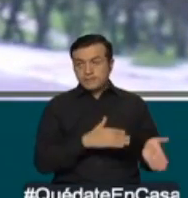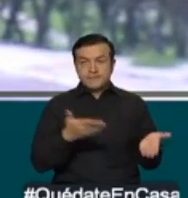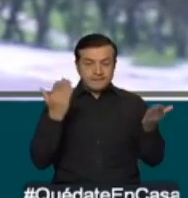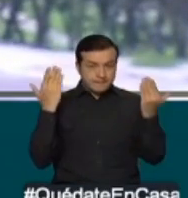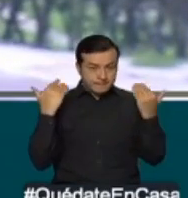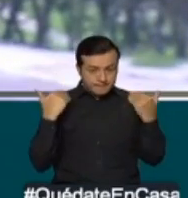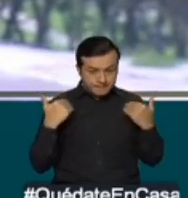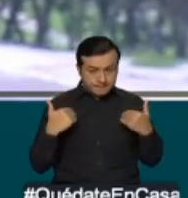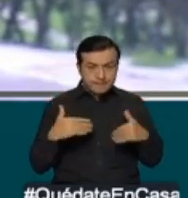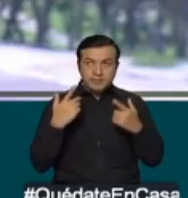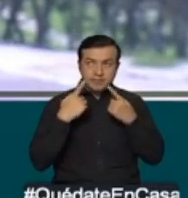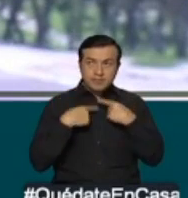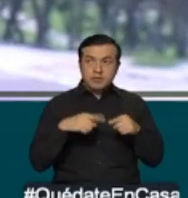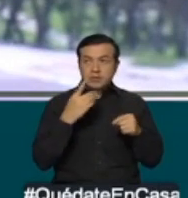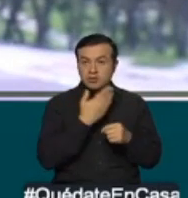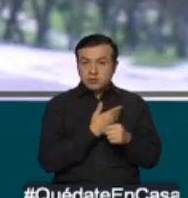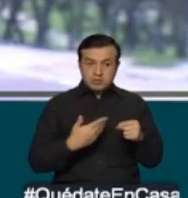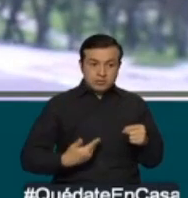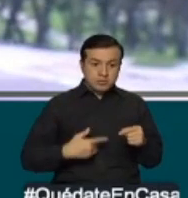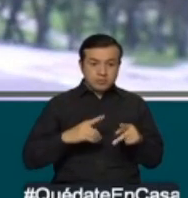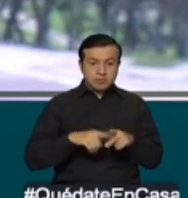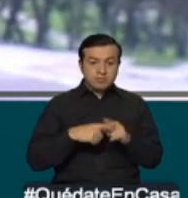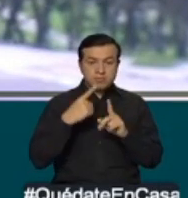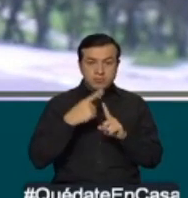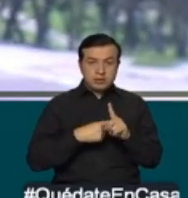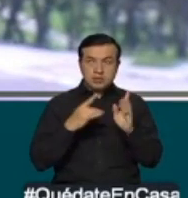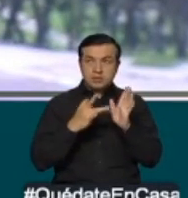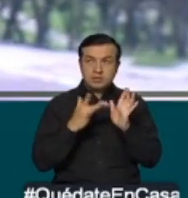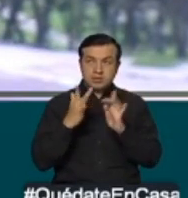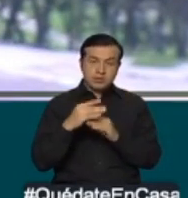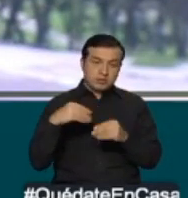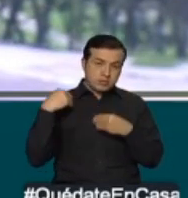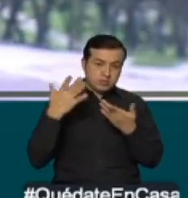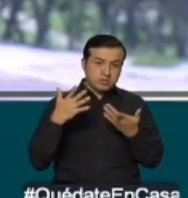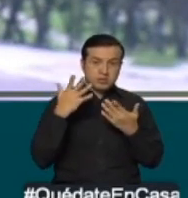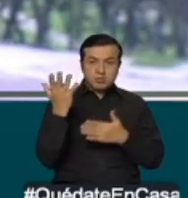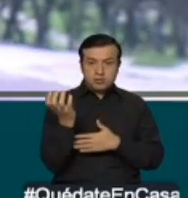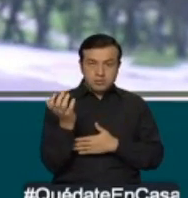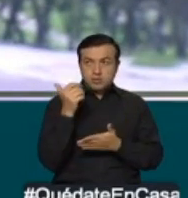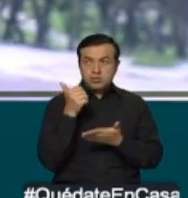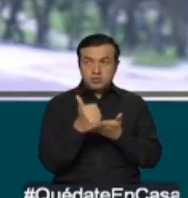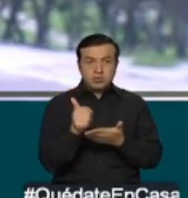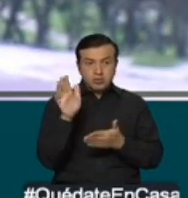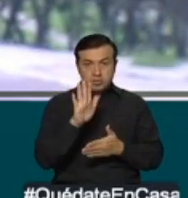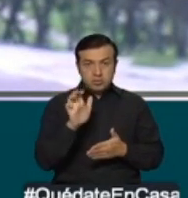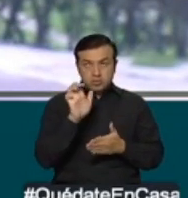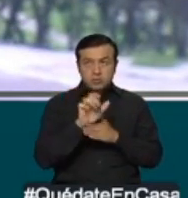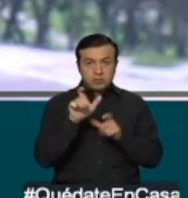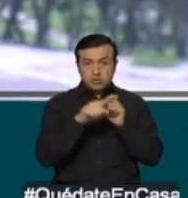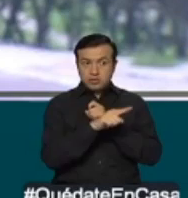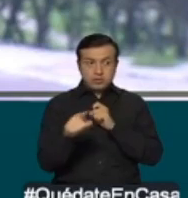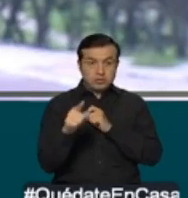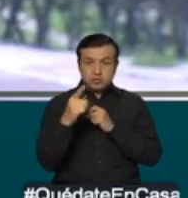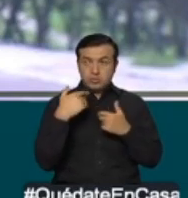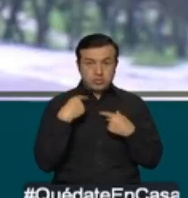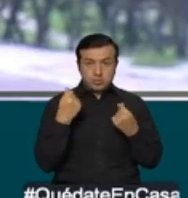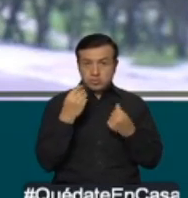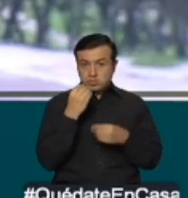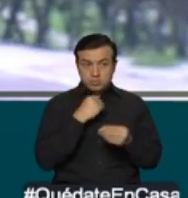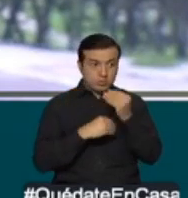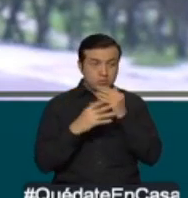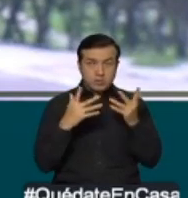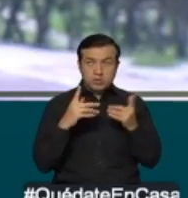inmediatamente como lo anunció el presidente a partir del mes de abril se entregarán estos bonos justamente para los ecuatorianos que no tienen alimentos